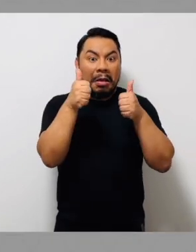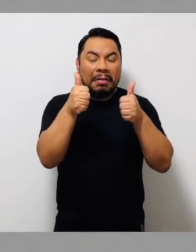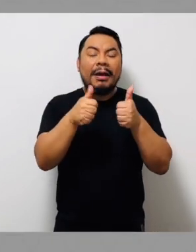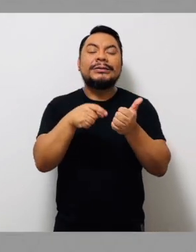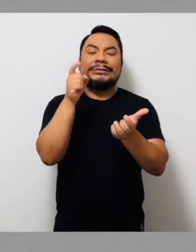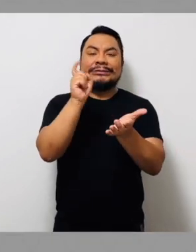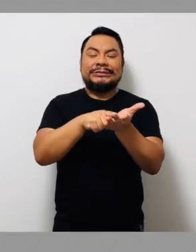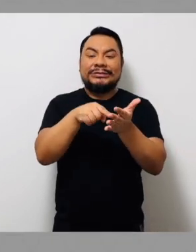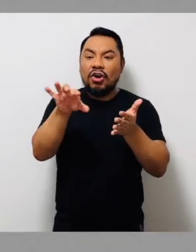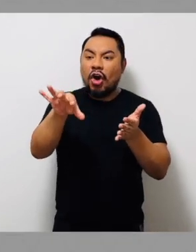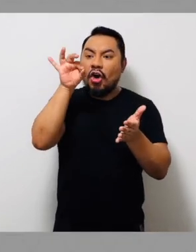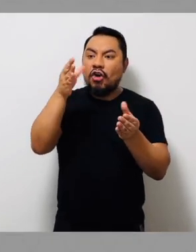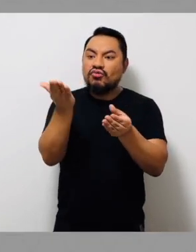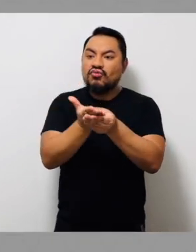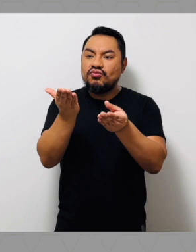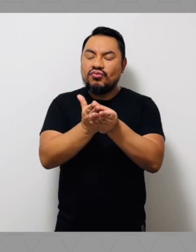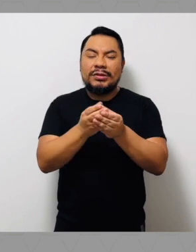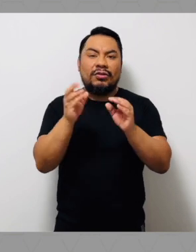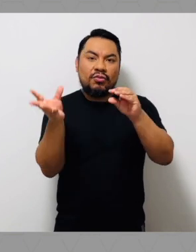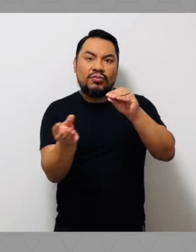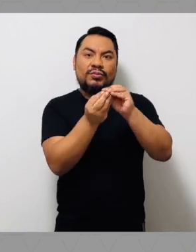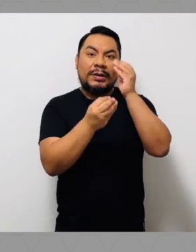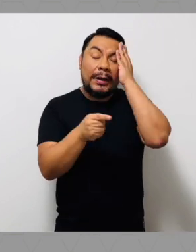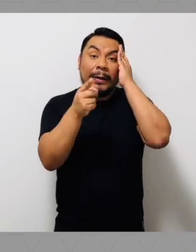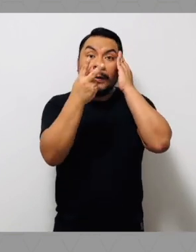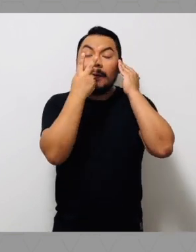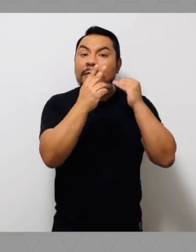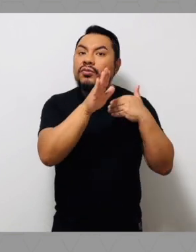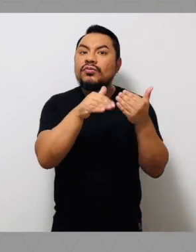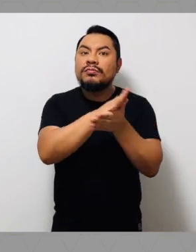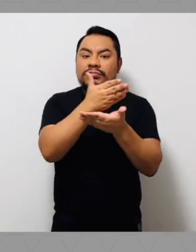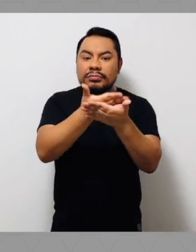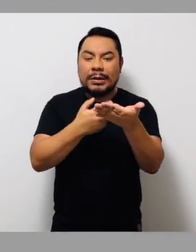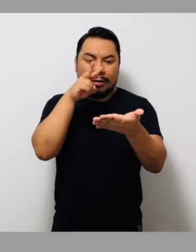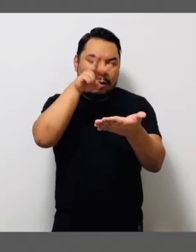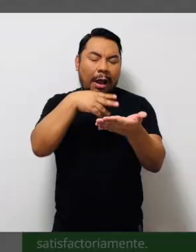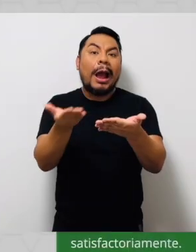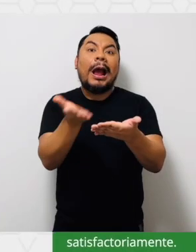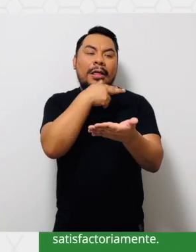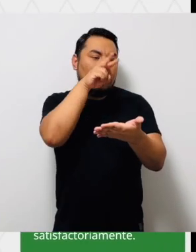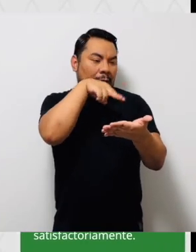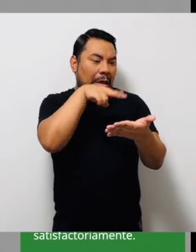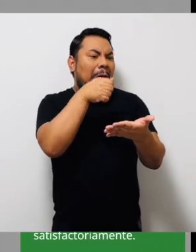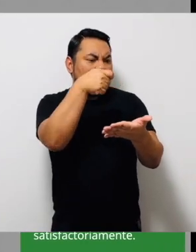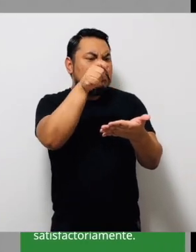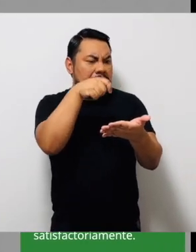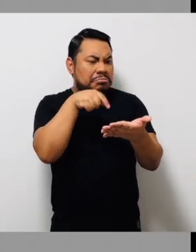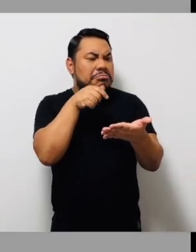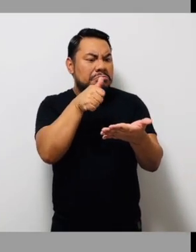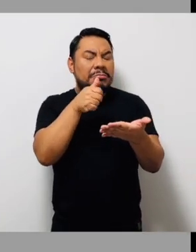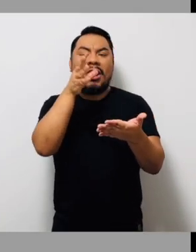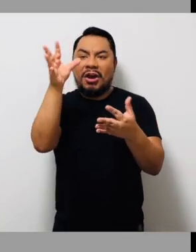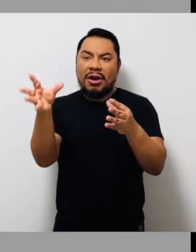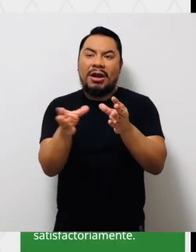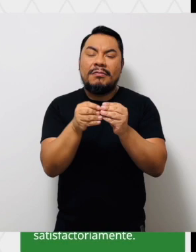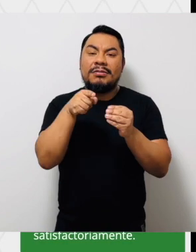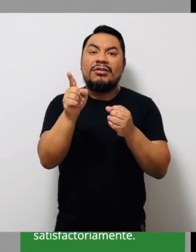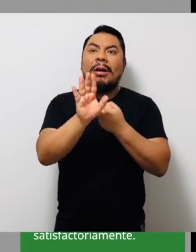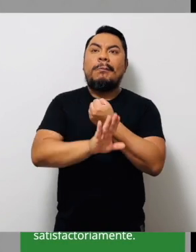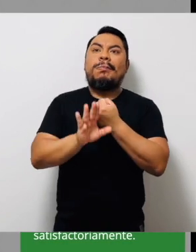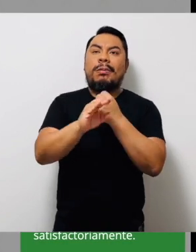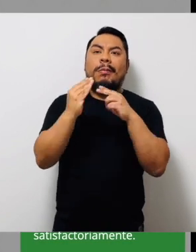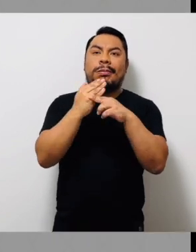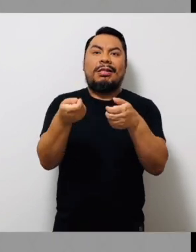y luego selecciona el archivo. Recuerda revisar bien tus documentos antes de cargarlos y asegurarte que el archivo no se